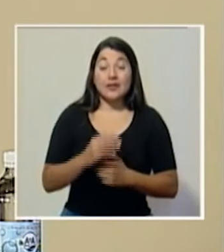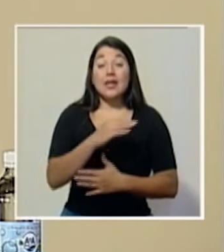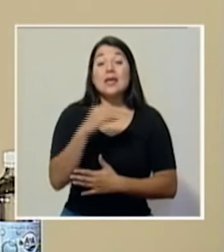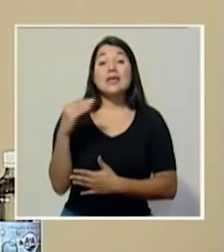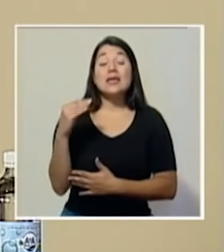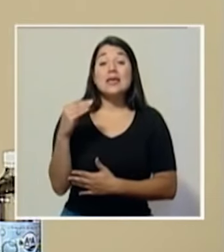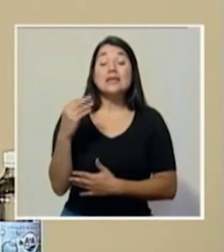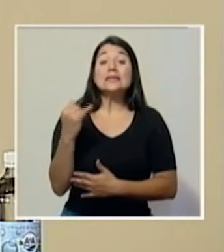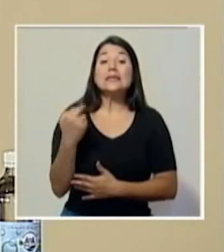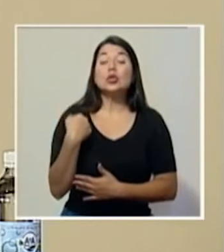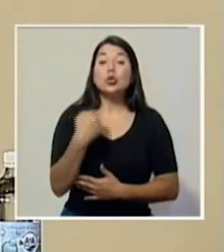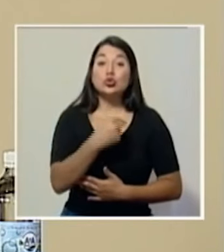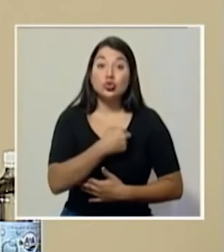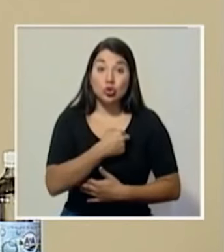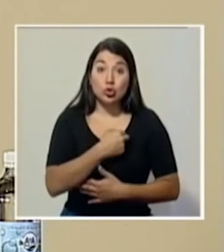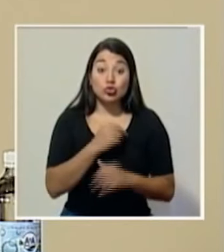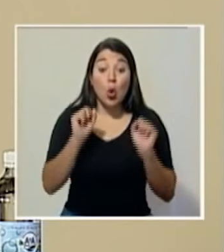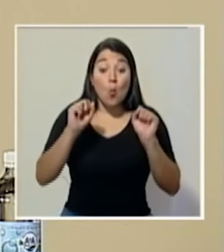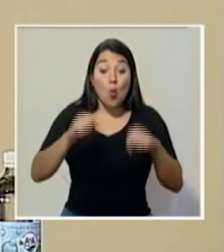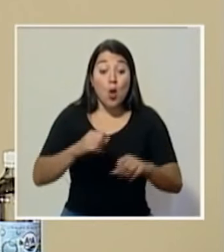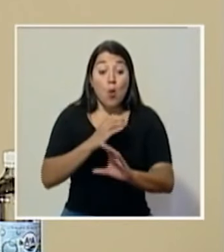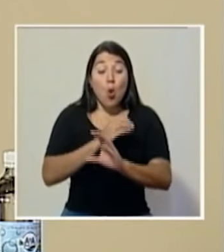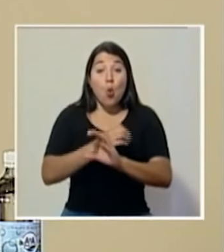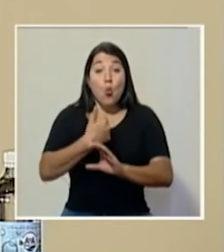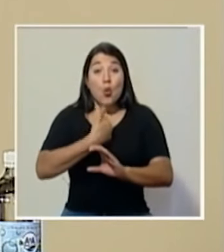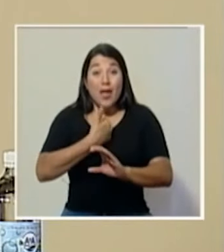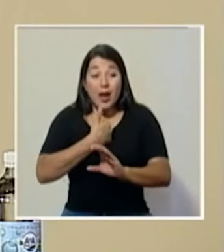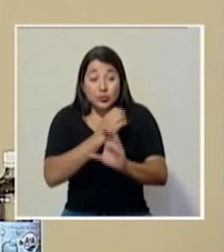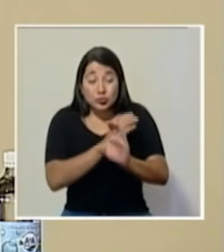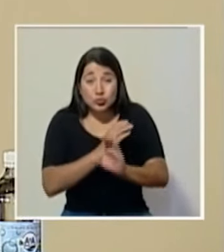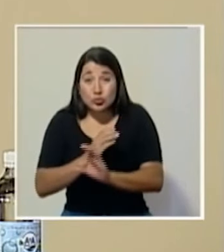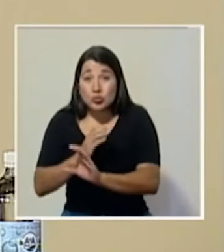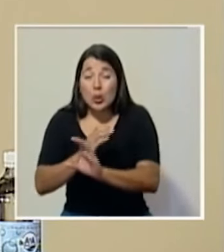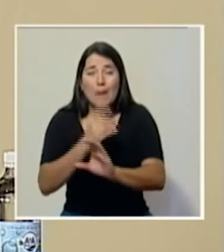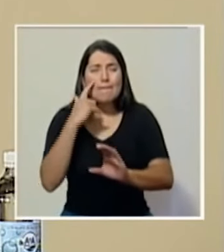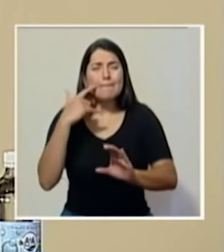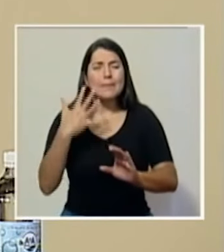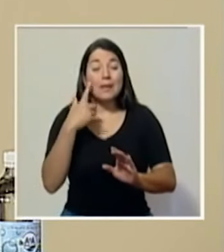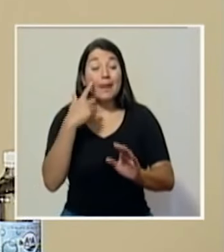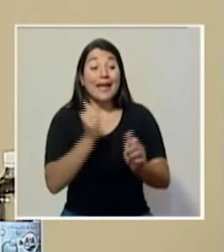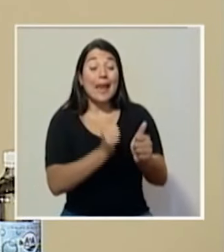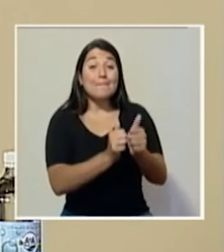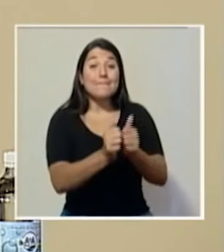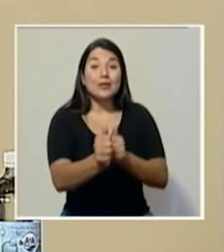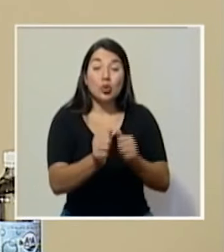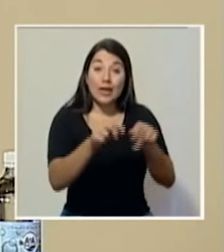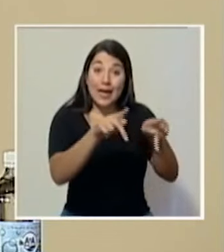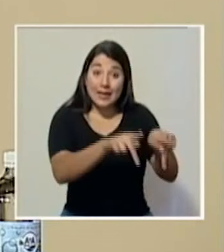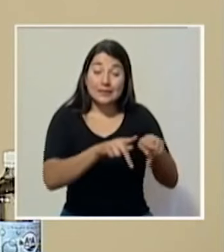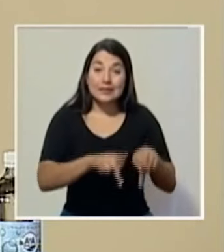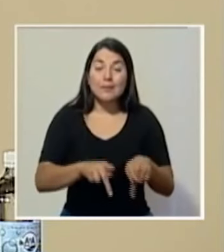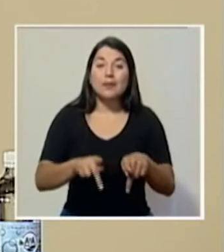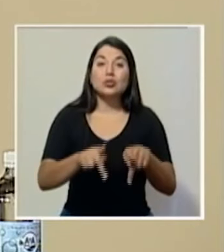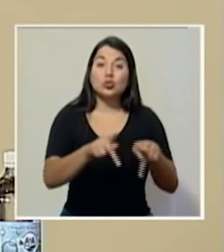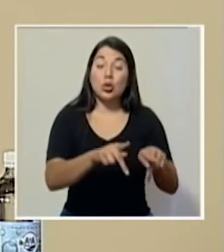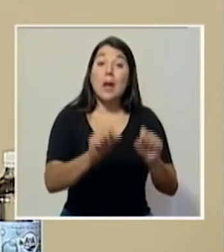el hecho que podamos cuidarnos todos y todas para que la mayor cantidad posible de